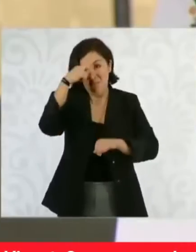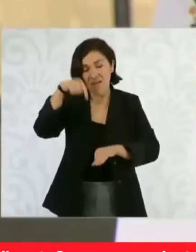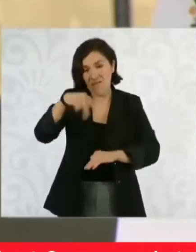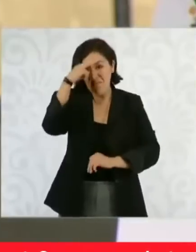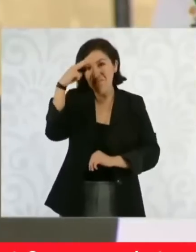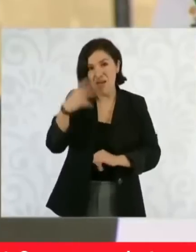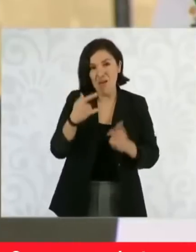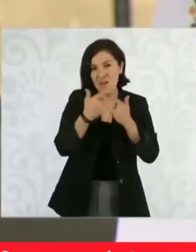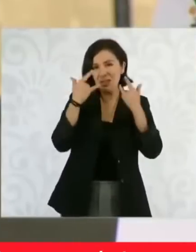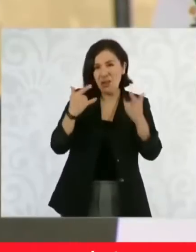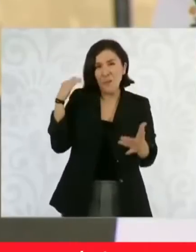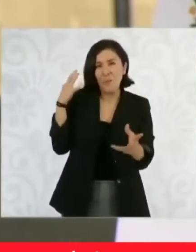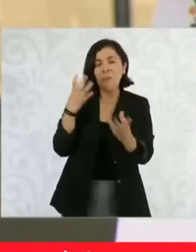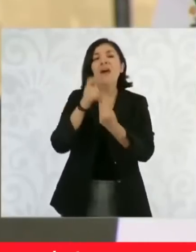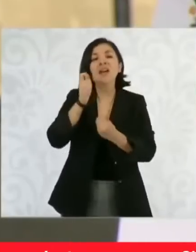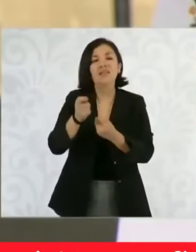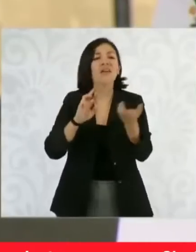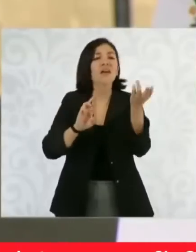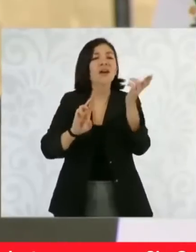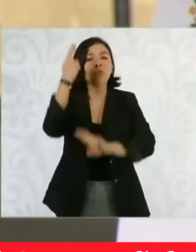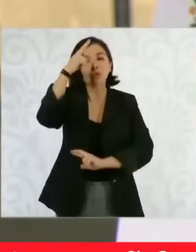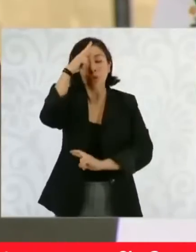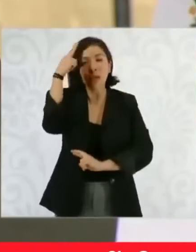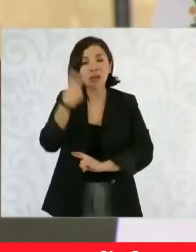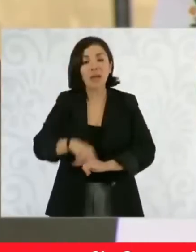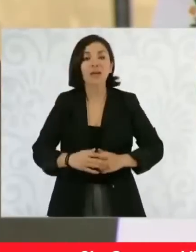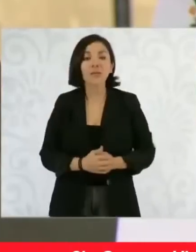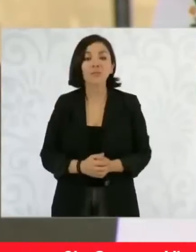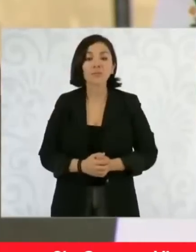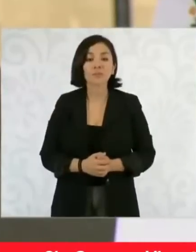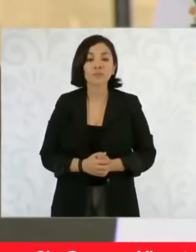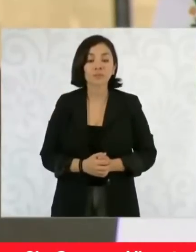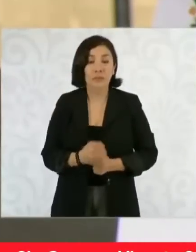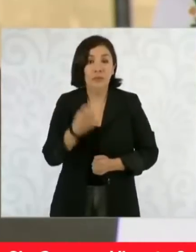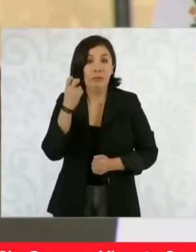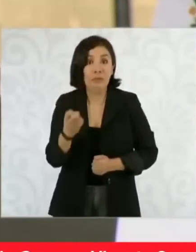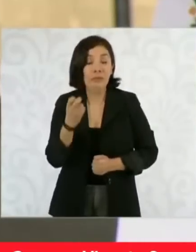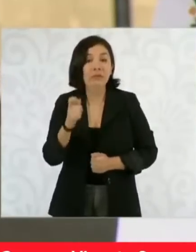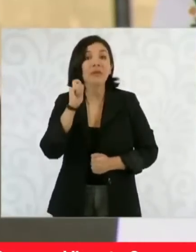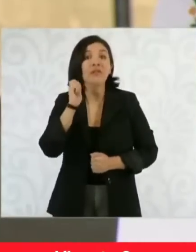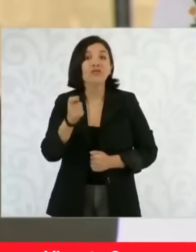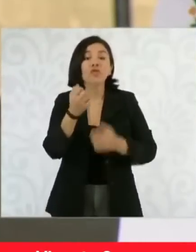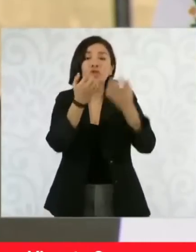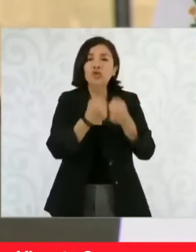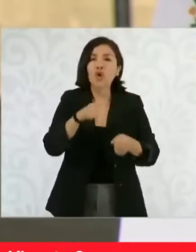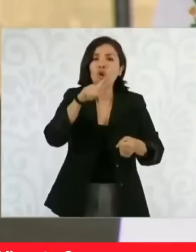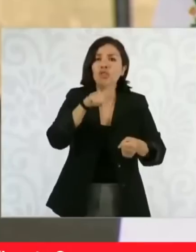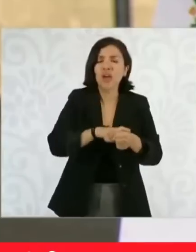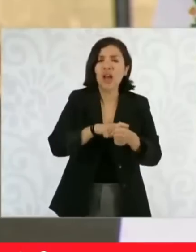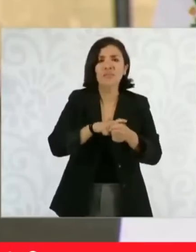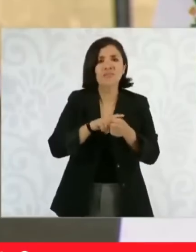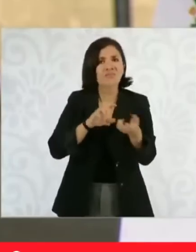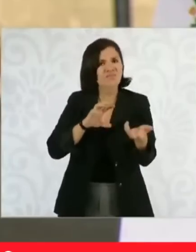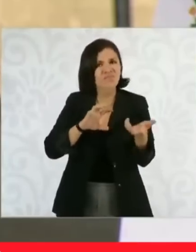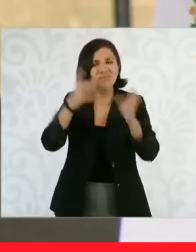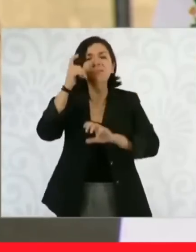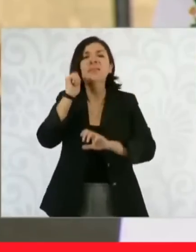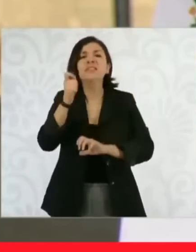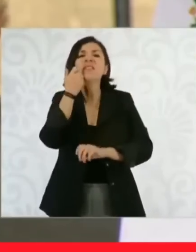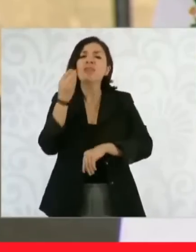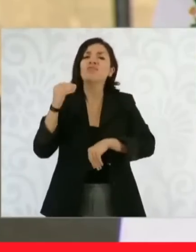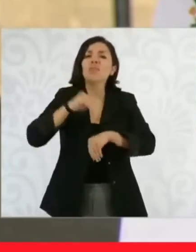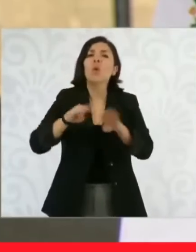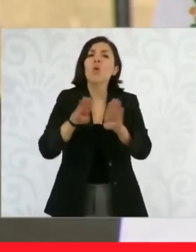nuestro país, la Revolución Mexicana, movimiento social que tuvo como estandarte